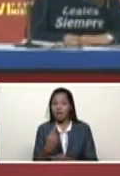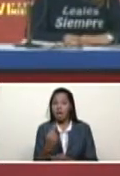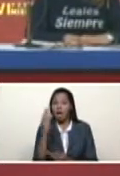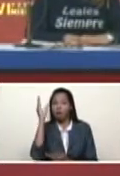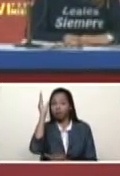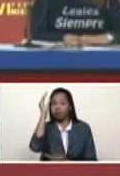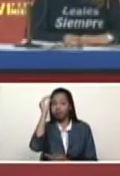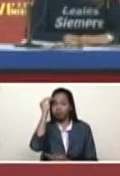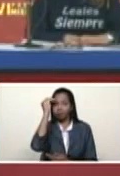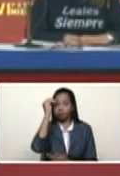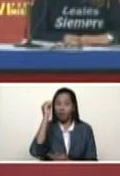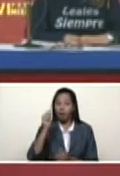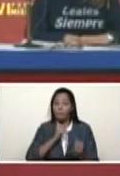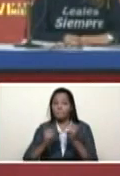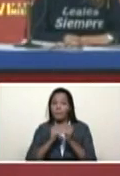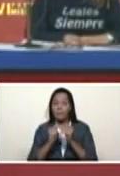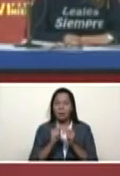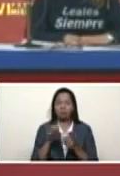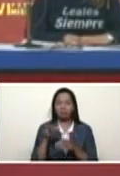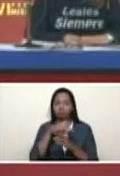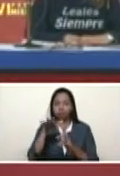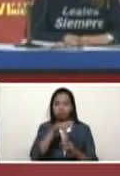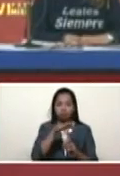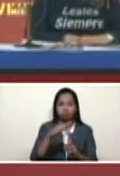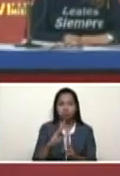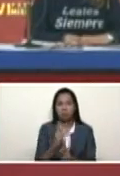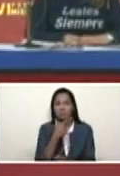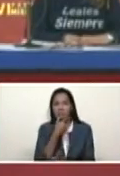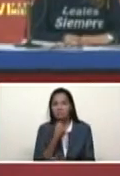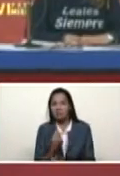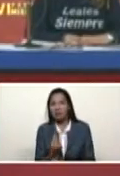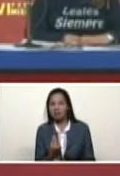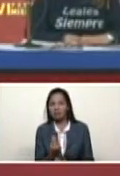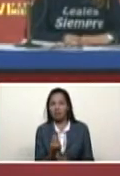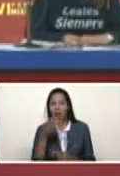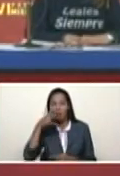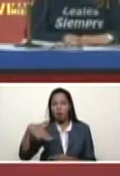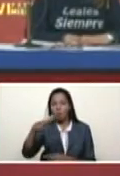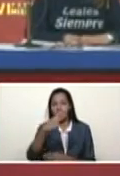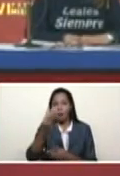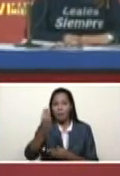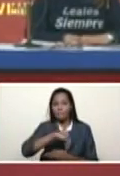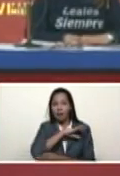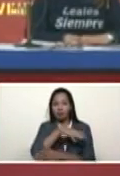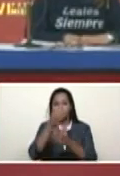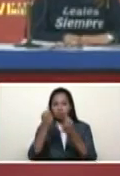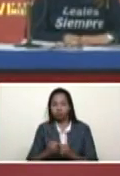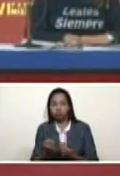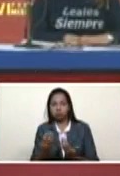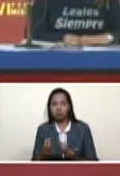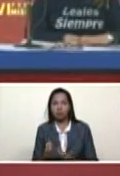se nos dominó, por la ignorancia se domina a los pueblos más que por la fuerza.